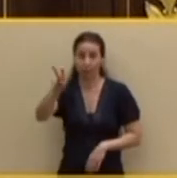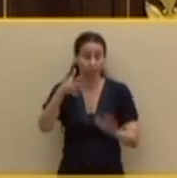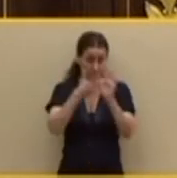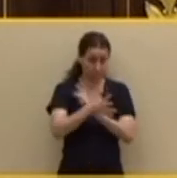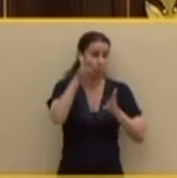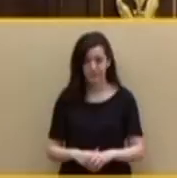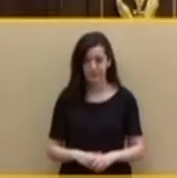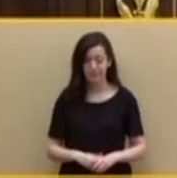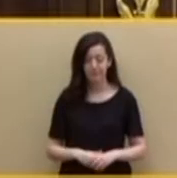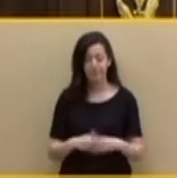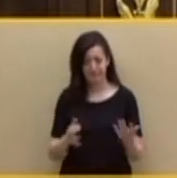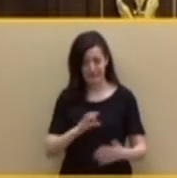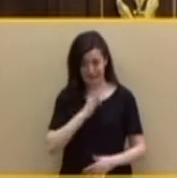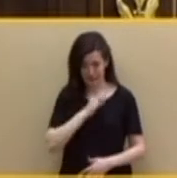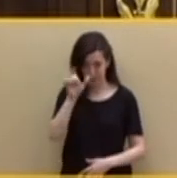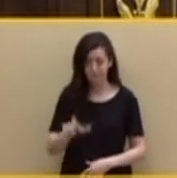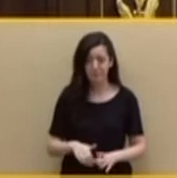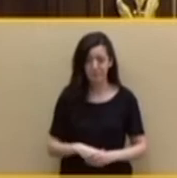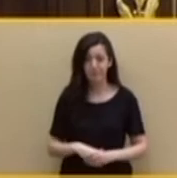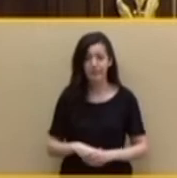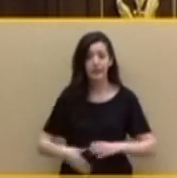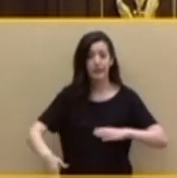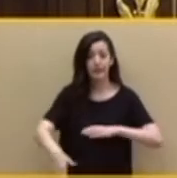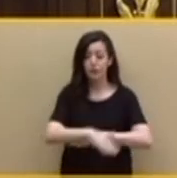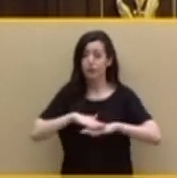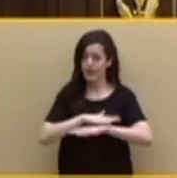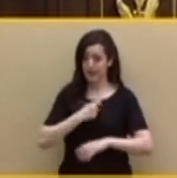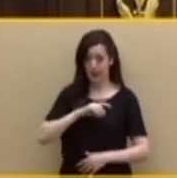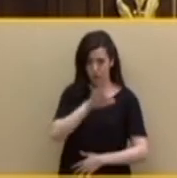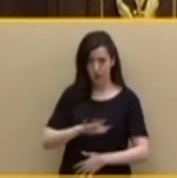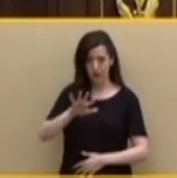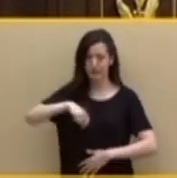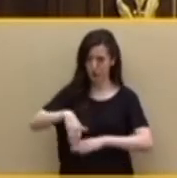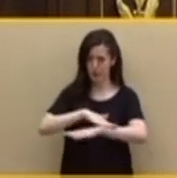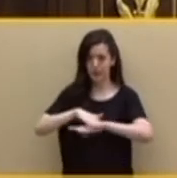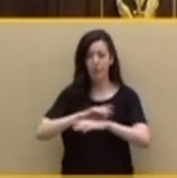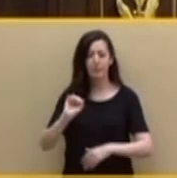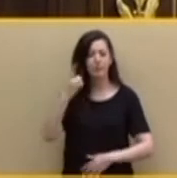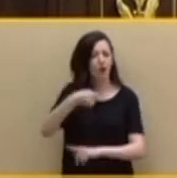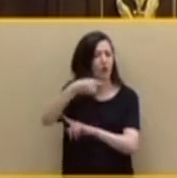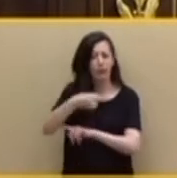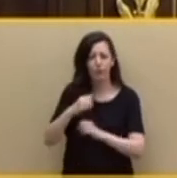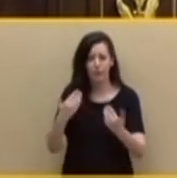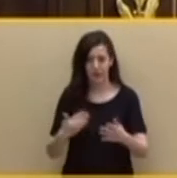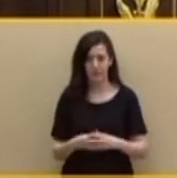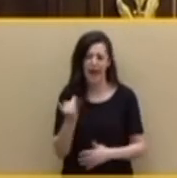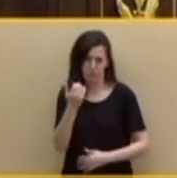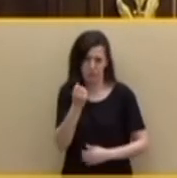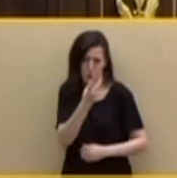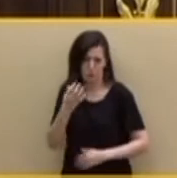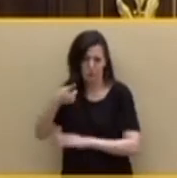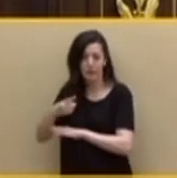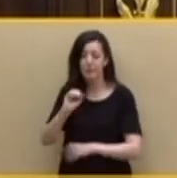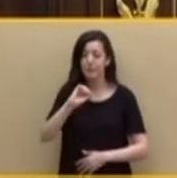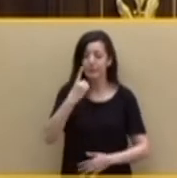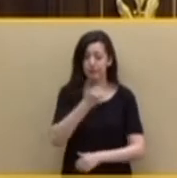naciones históricas cree usted en la soberanía nacional o piensa que tenemos que suprimir la es explicar si cree en la unidad de su